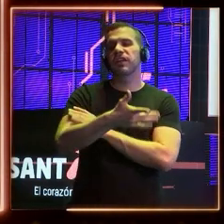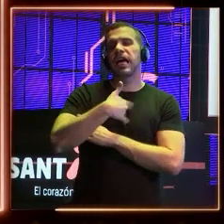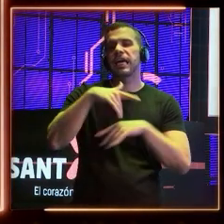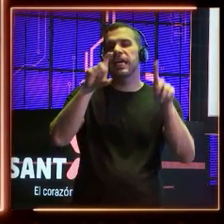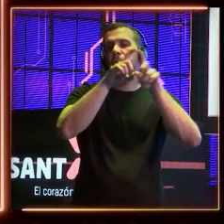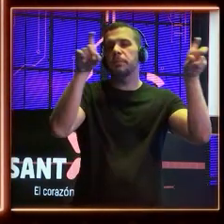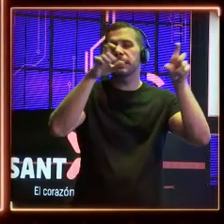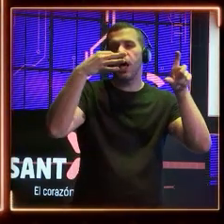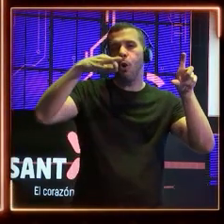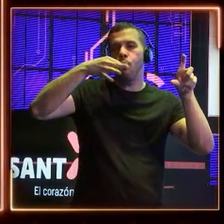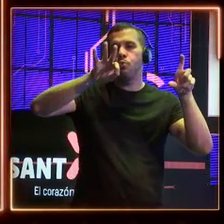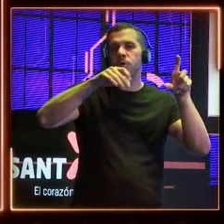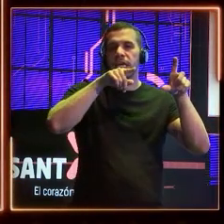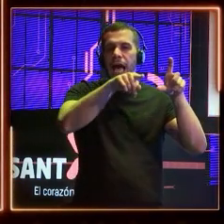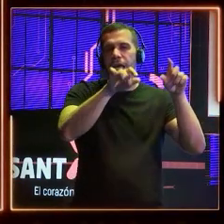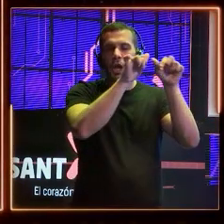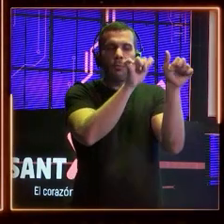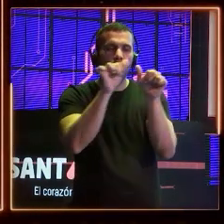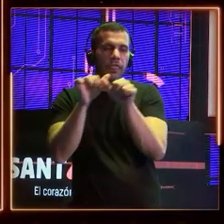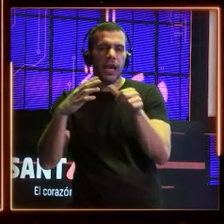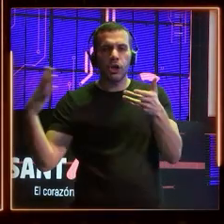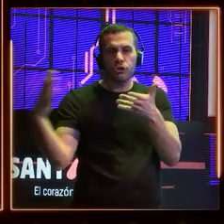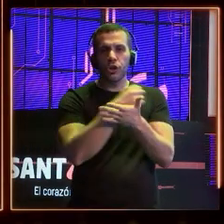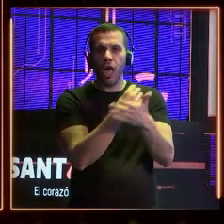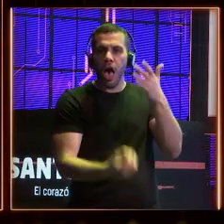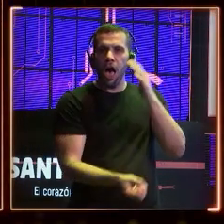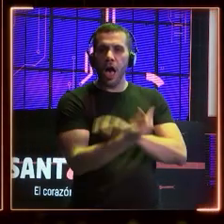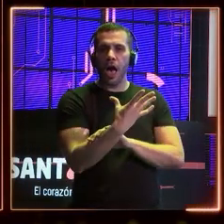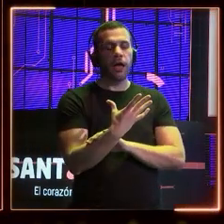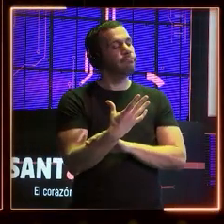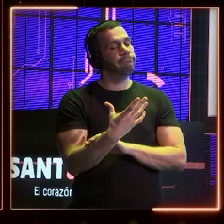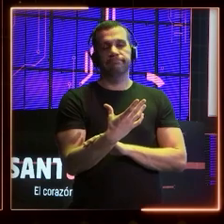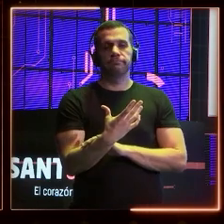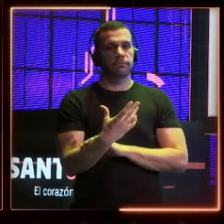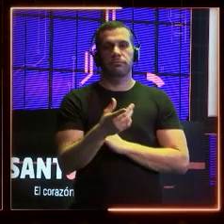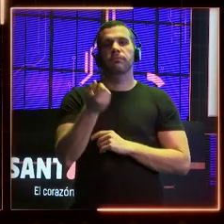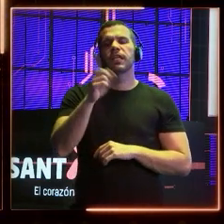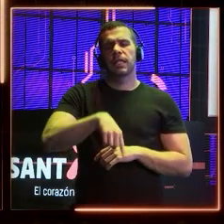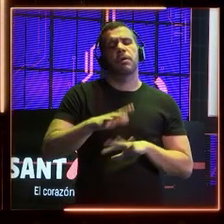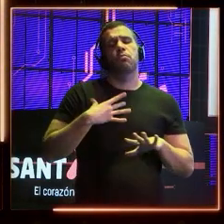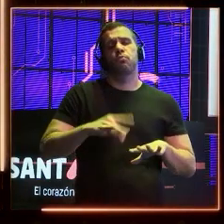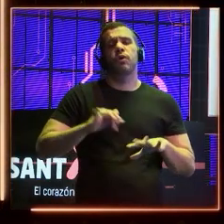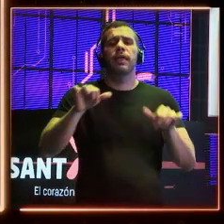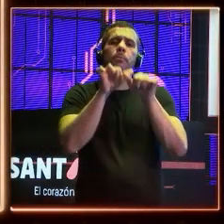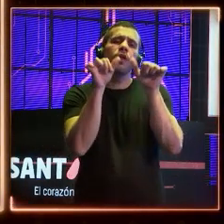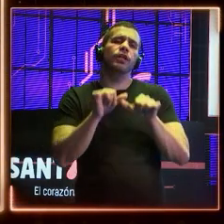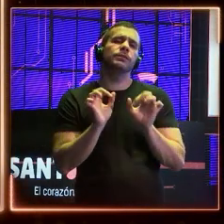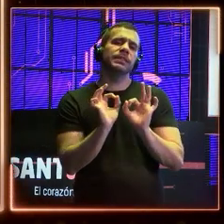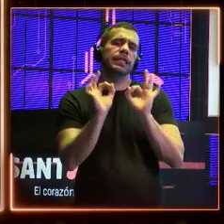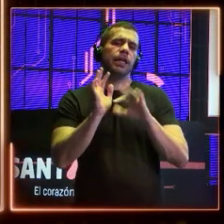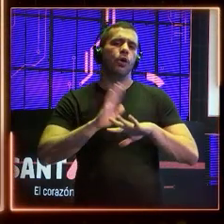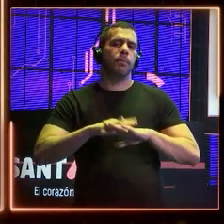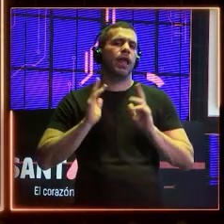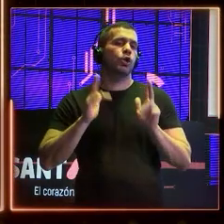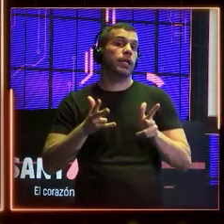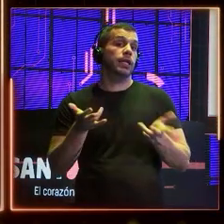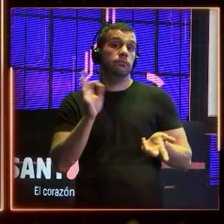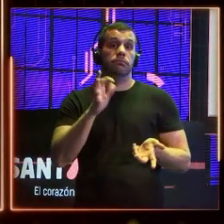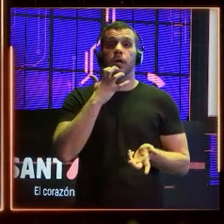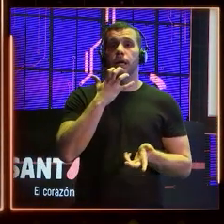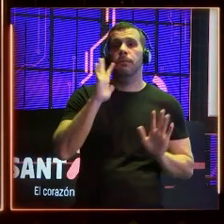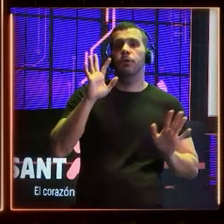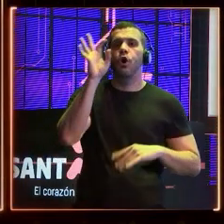fabrique todos los modelos que Vais a necesitar dentro de vuestras organizaciones habrá modelos especializados para el sector hotelero habrá modelos